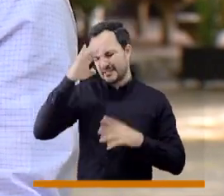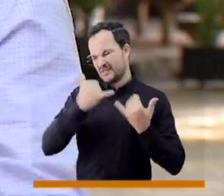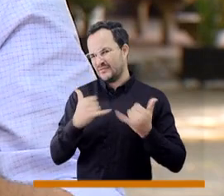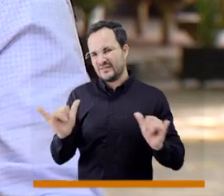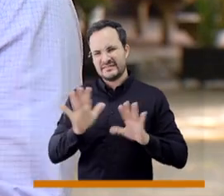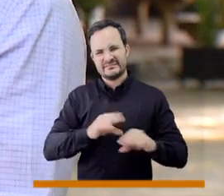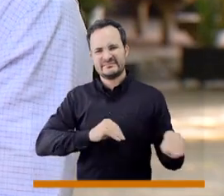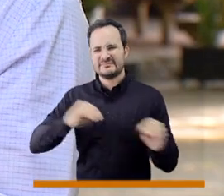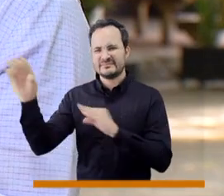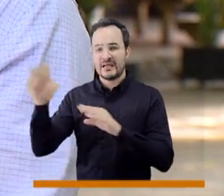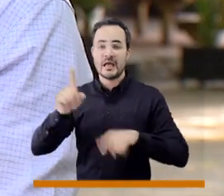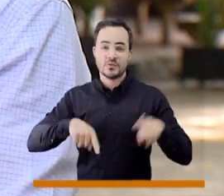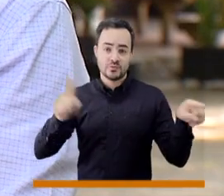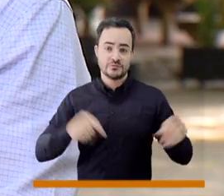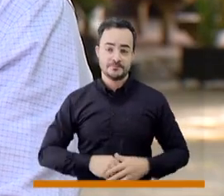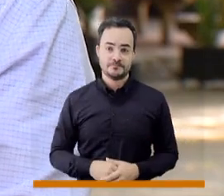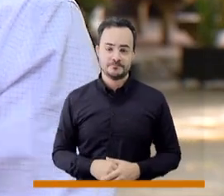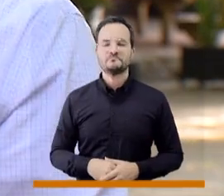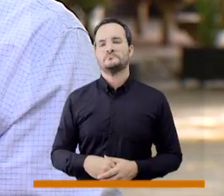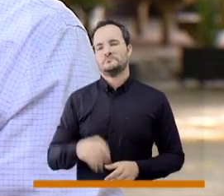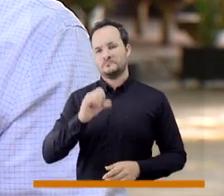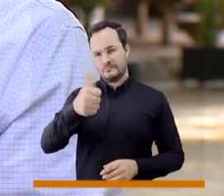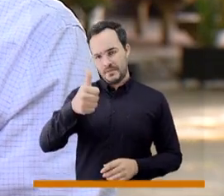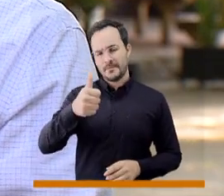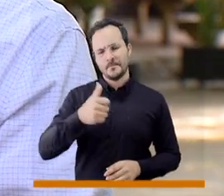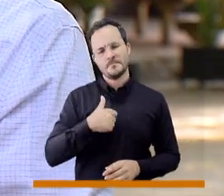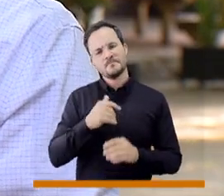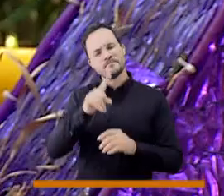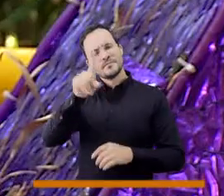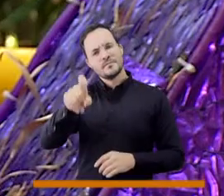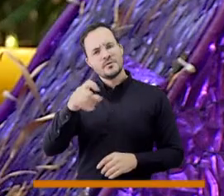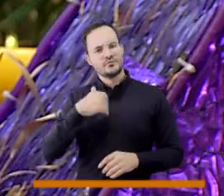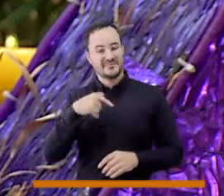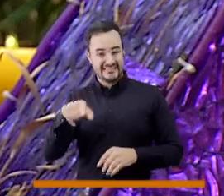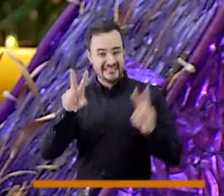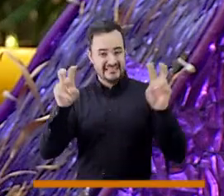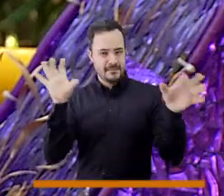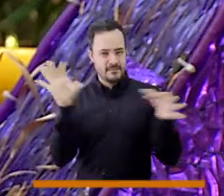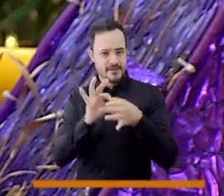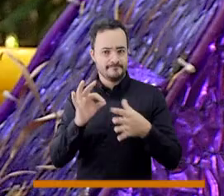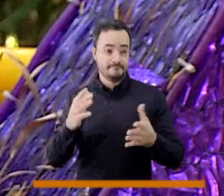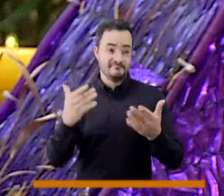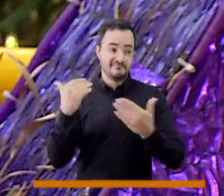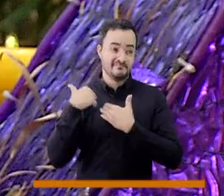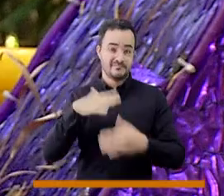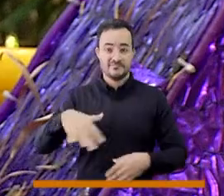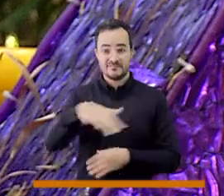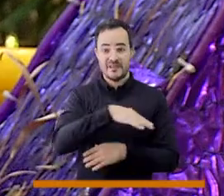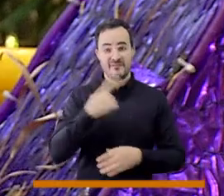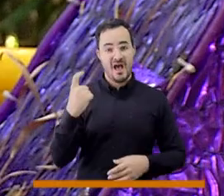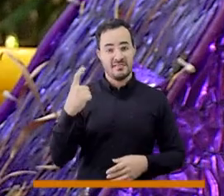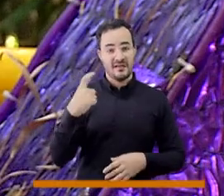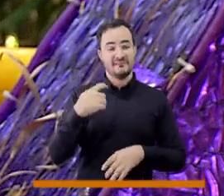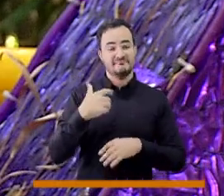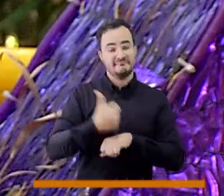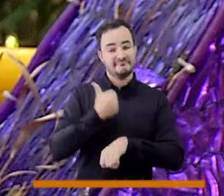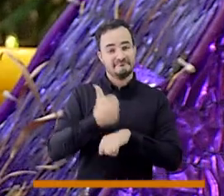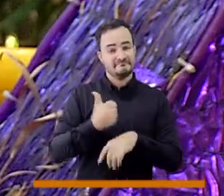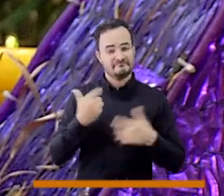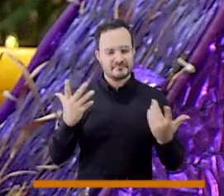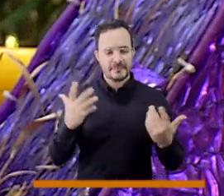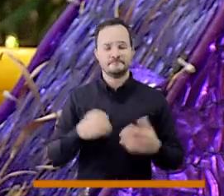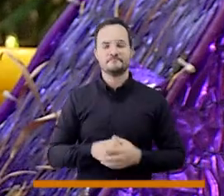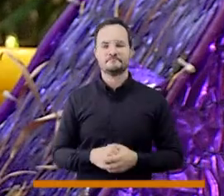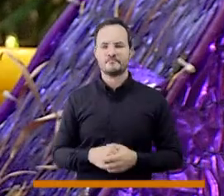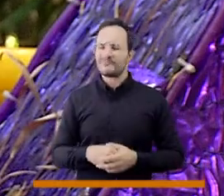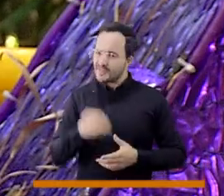en el peor de los casos, que se están yendo de Medellín. Así es, y concejal, sobre ese tema, una tarea pendiente que tenemos como